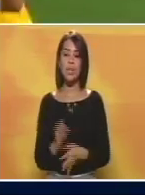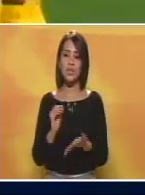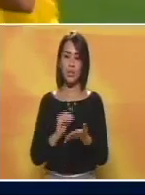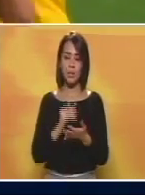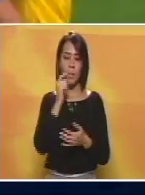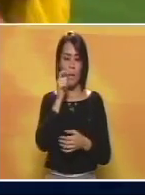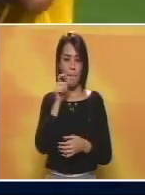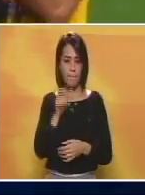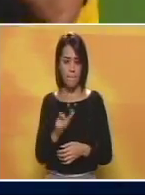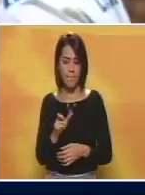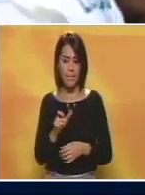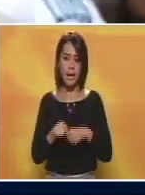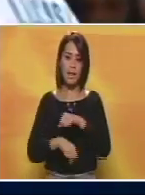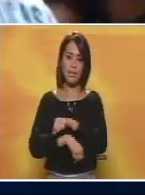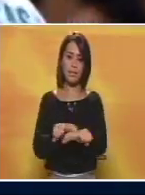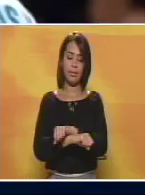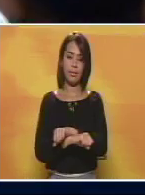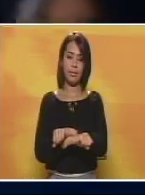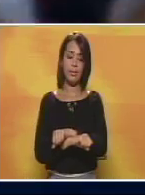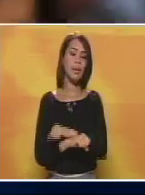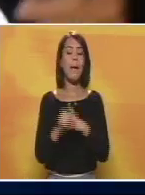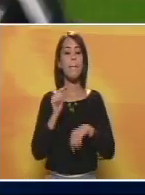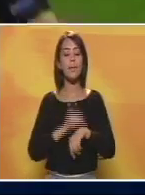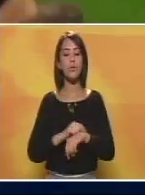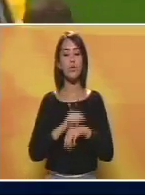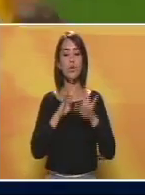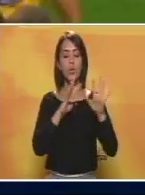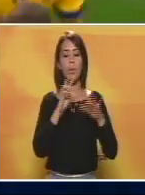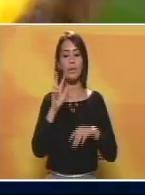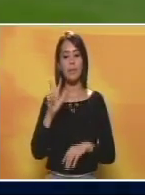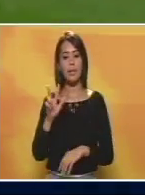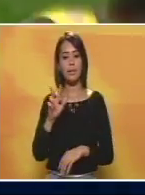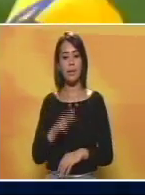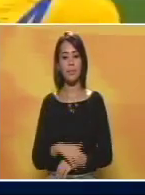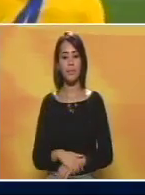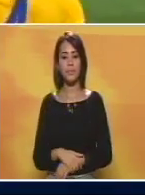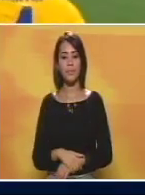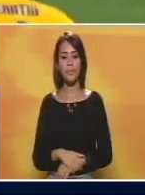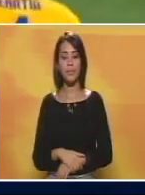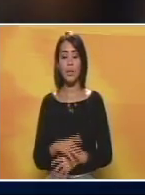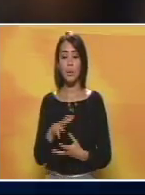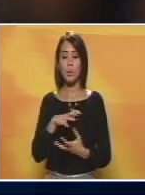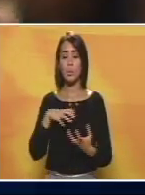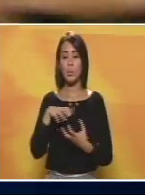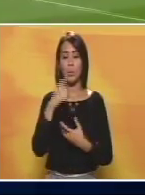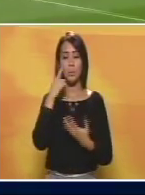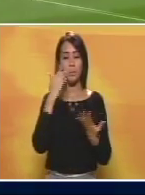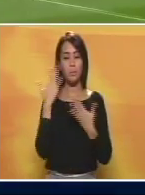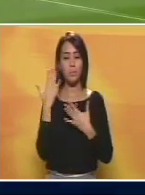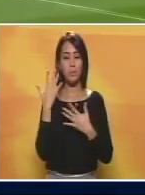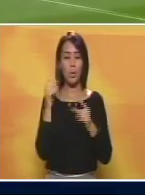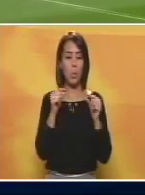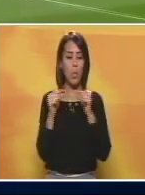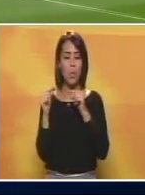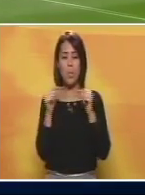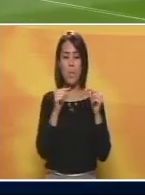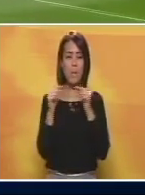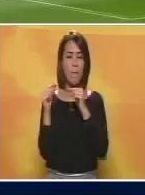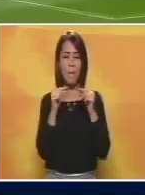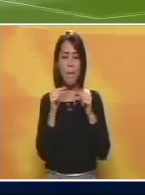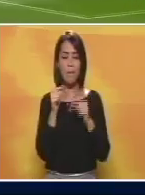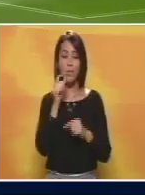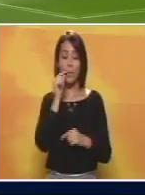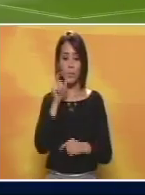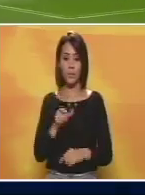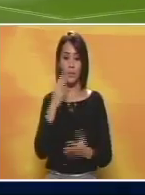Mehdi Benatti a Lucas Vázquez provocó un penal al minuto 93 que desembocó en un eufórico y accidentado reclamo que generó la expulsión de